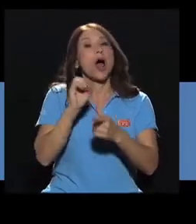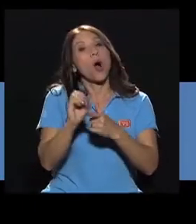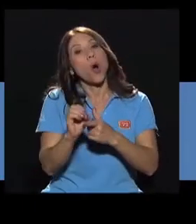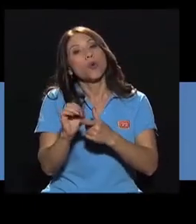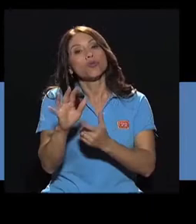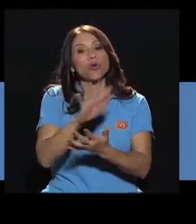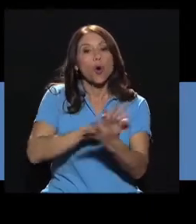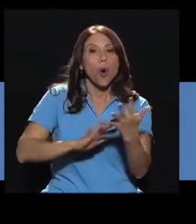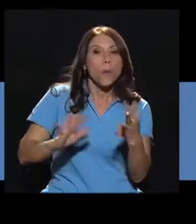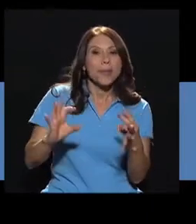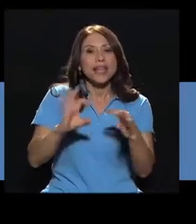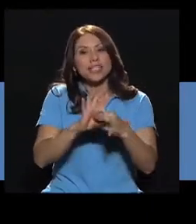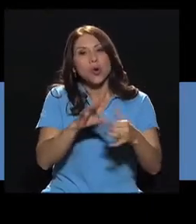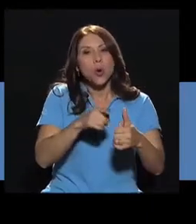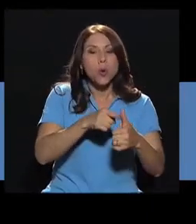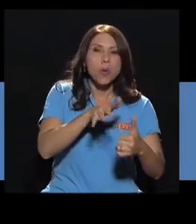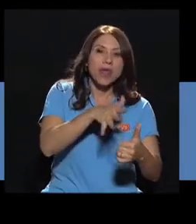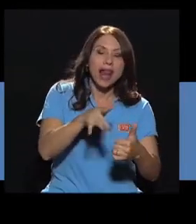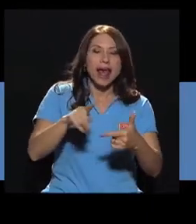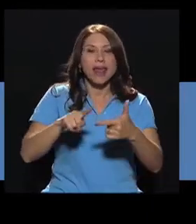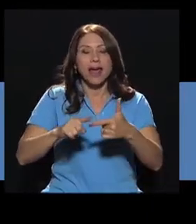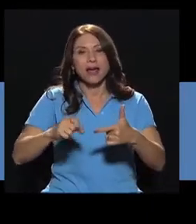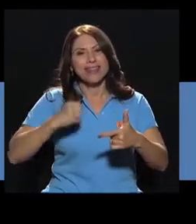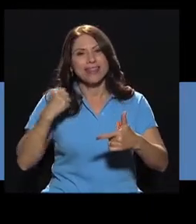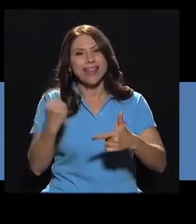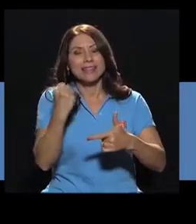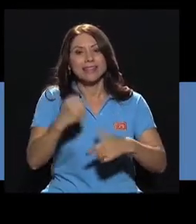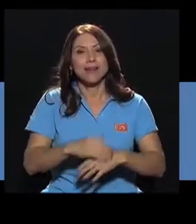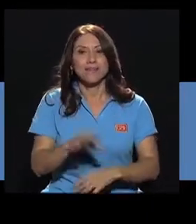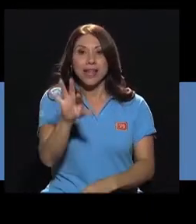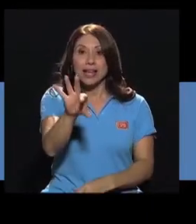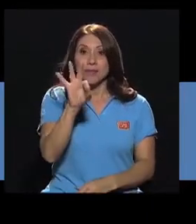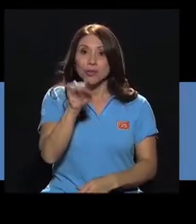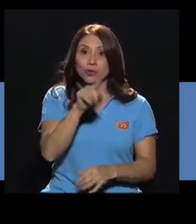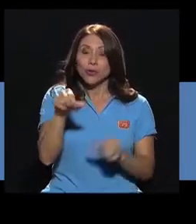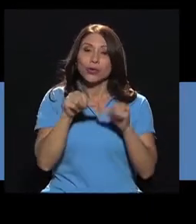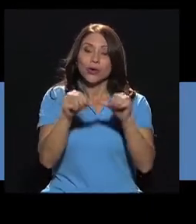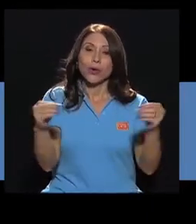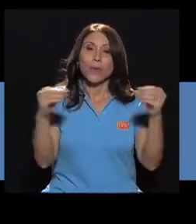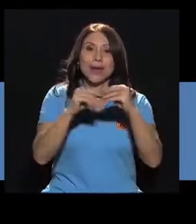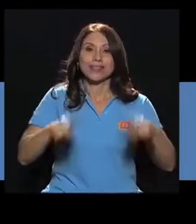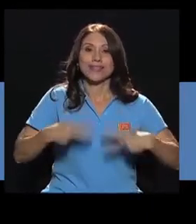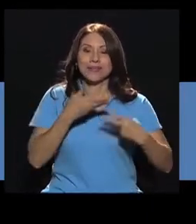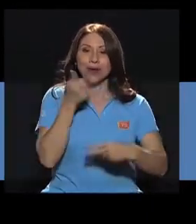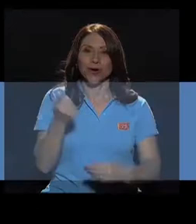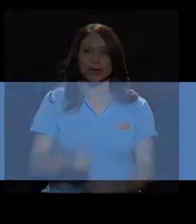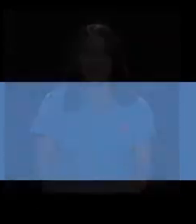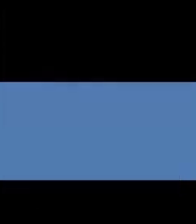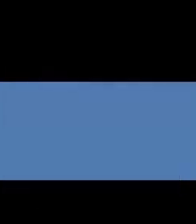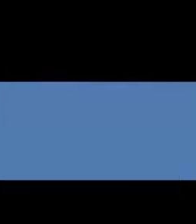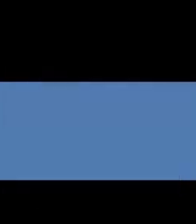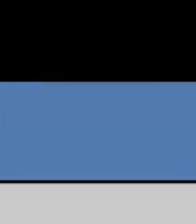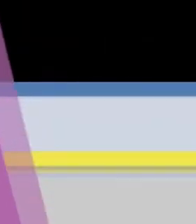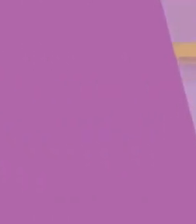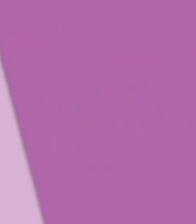combinación equivalente entre actividad moderada e intensa. Le invito a que continúe con más de Vivir